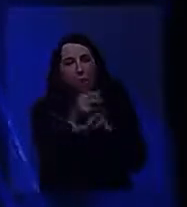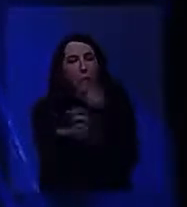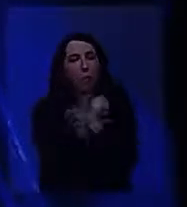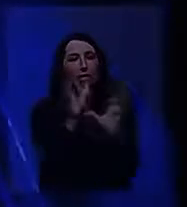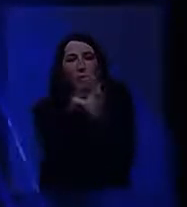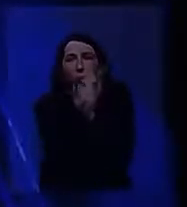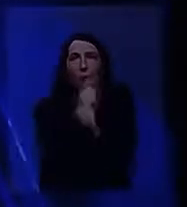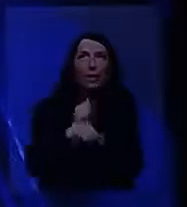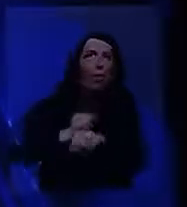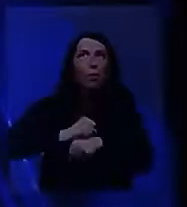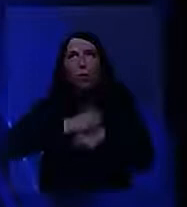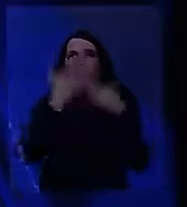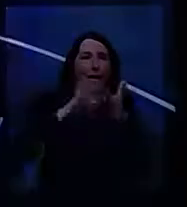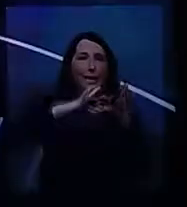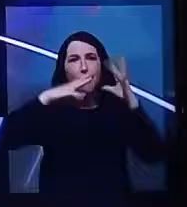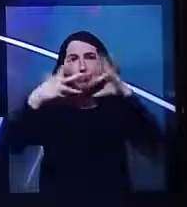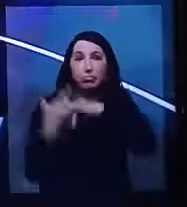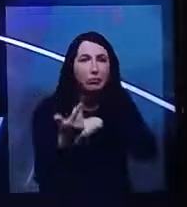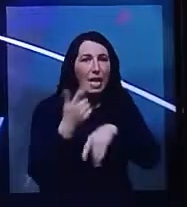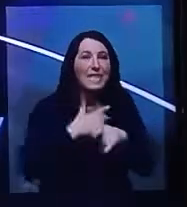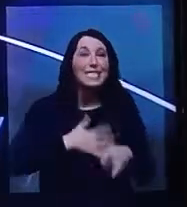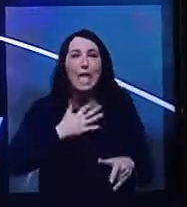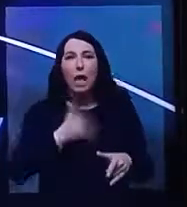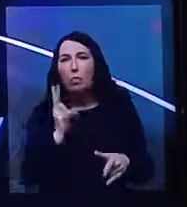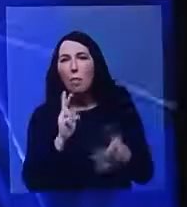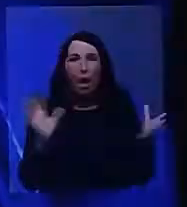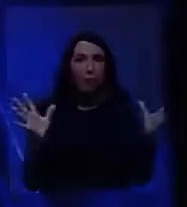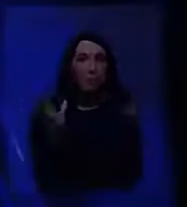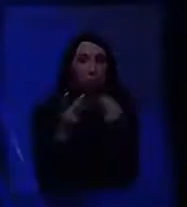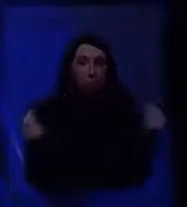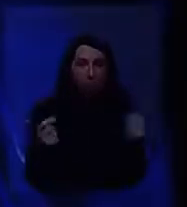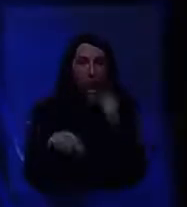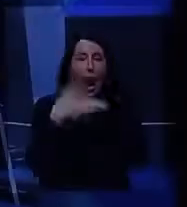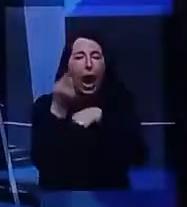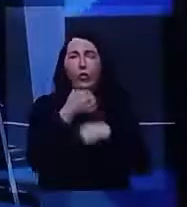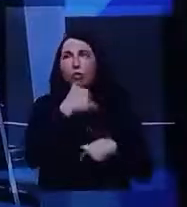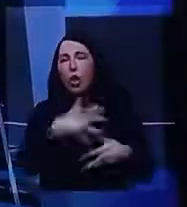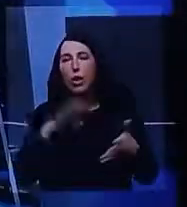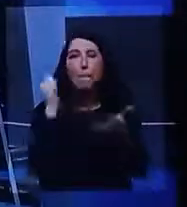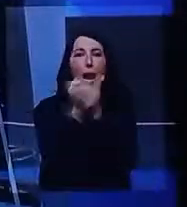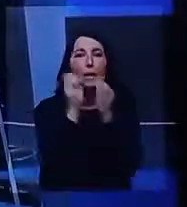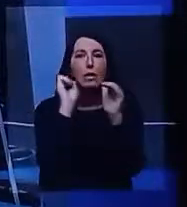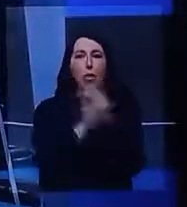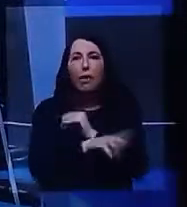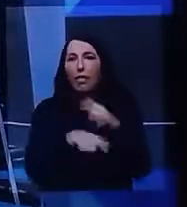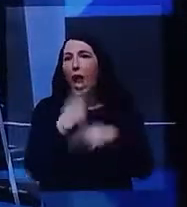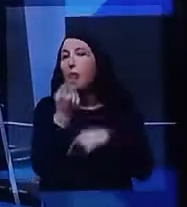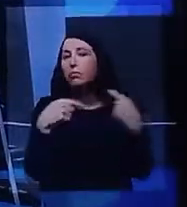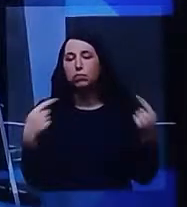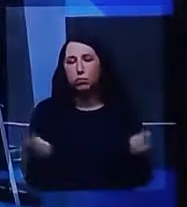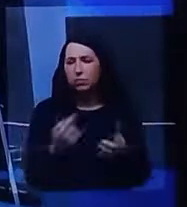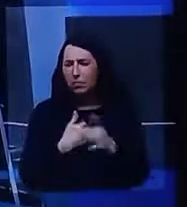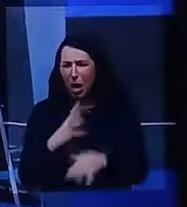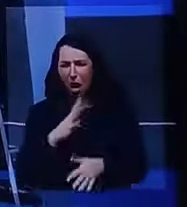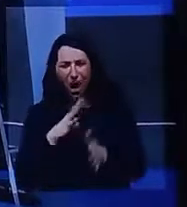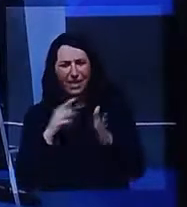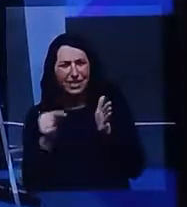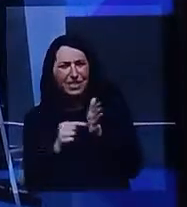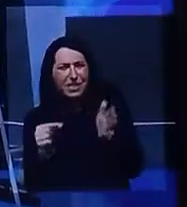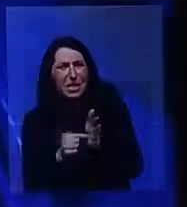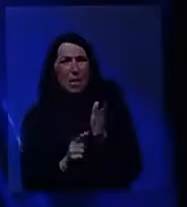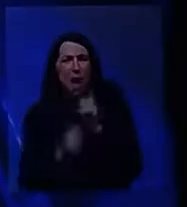catástrofe y que el legado de la humanidad quede almacenado en algún tipo de dispositivo. Pero Facu, ¿tiene algún chip, alguna cosita o es